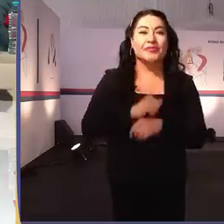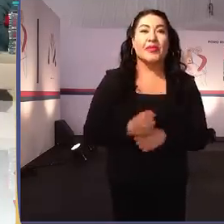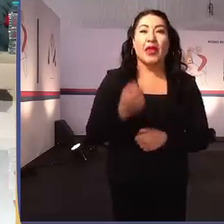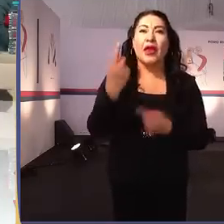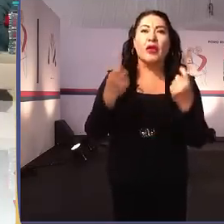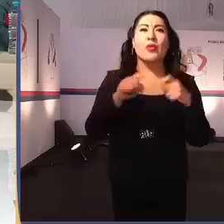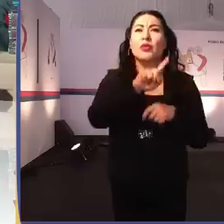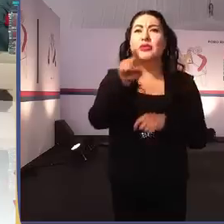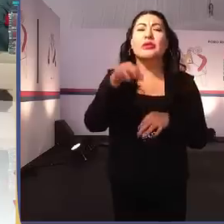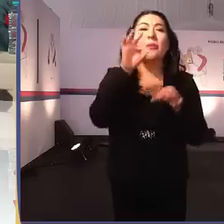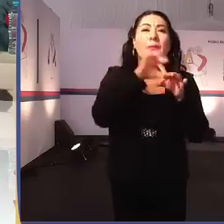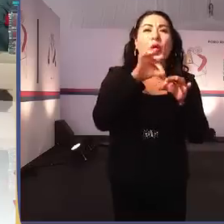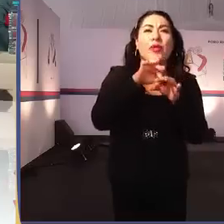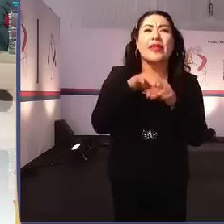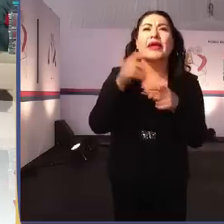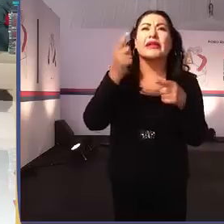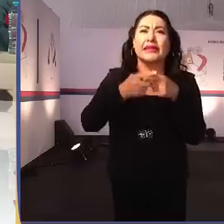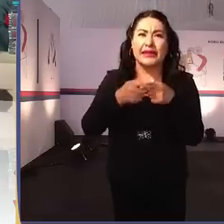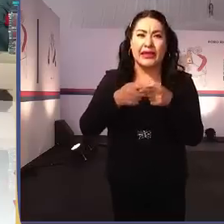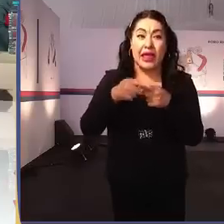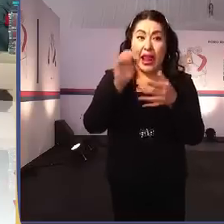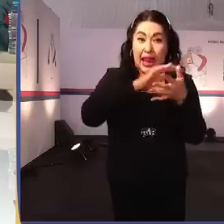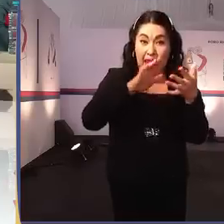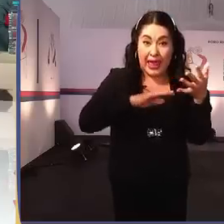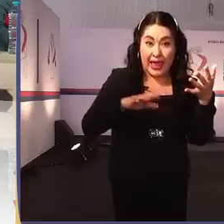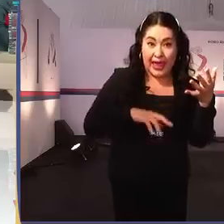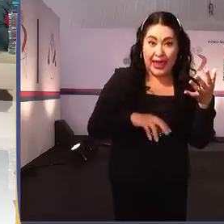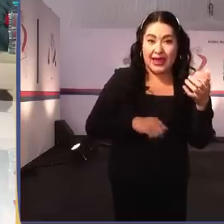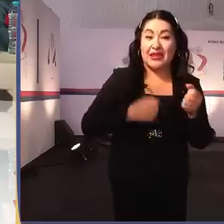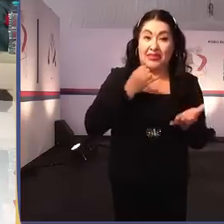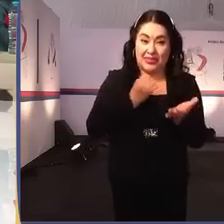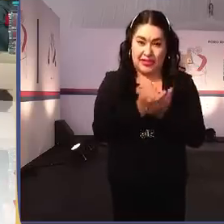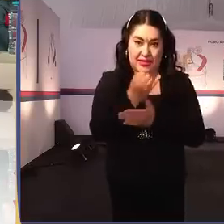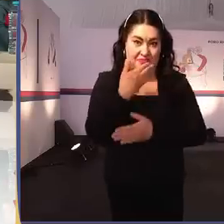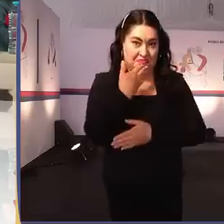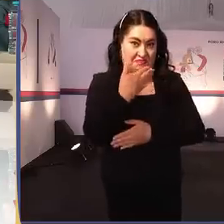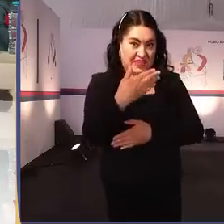está de acuerdo en que no leer es la mejor decisión.